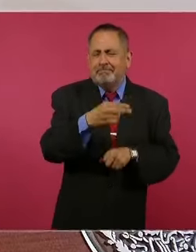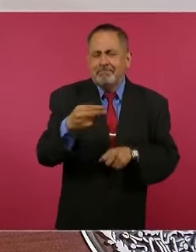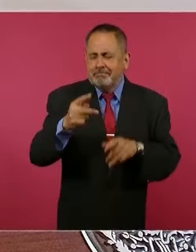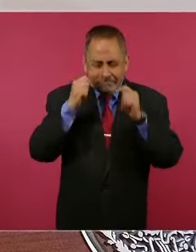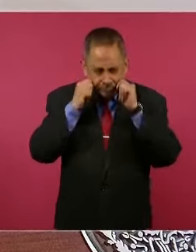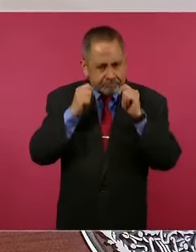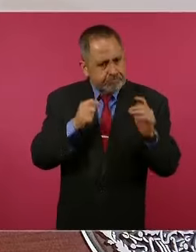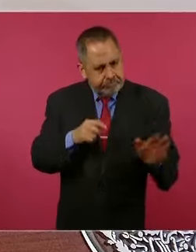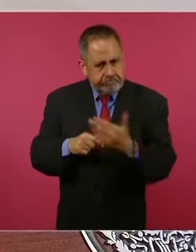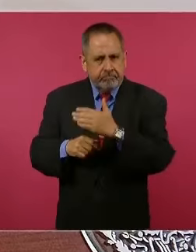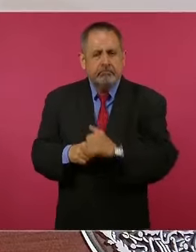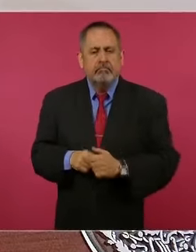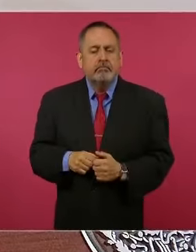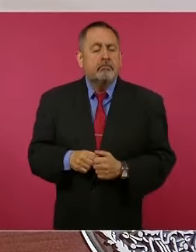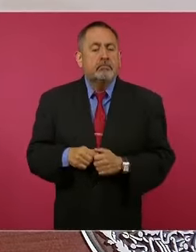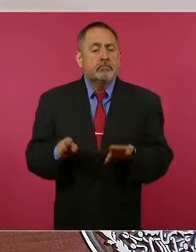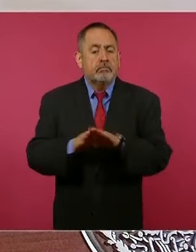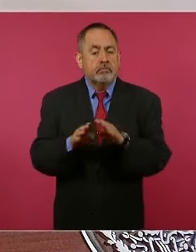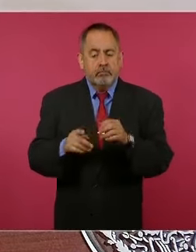médica